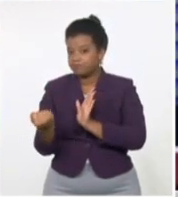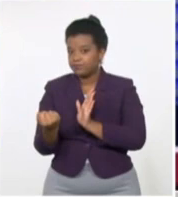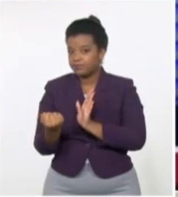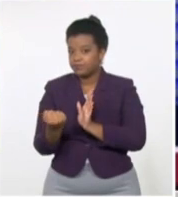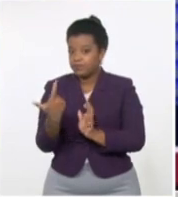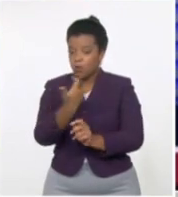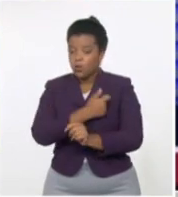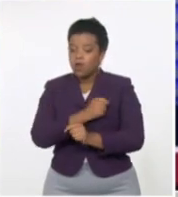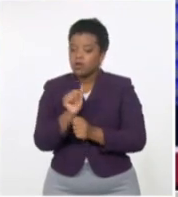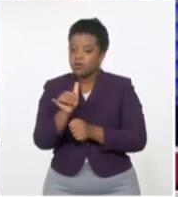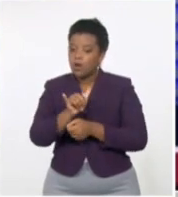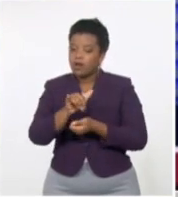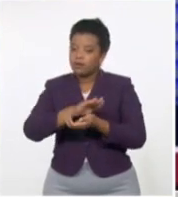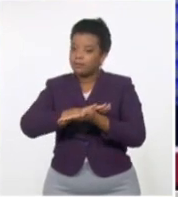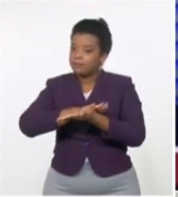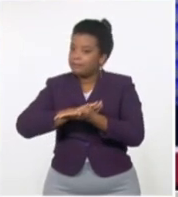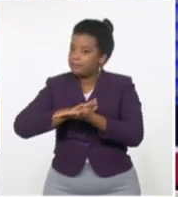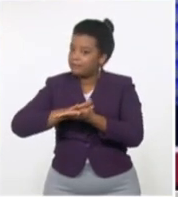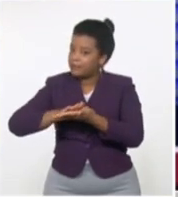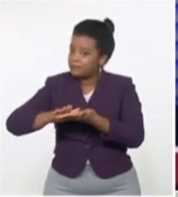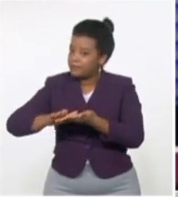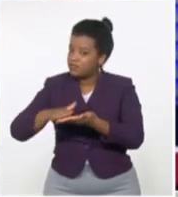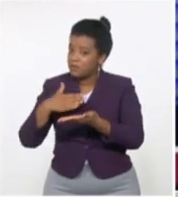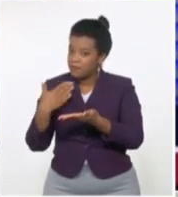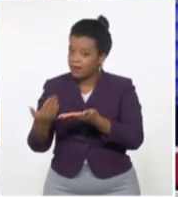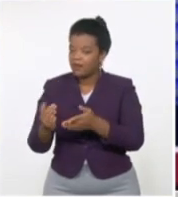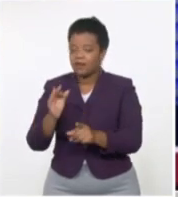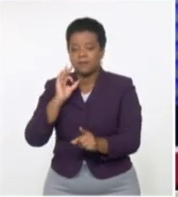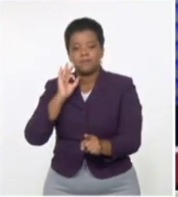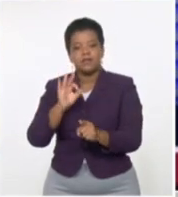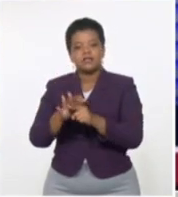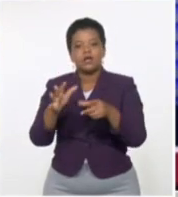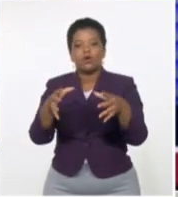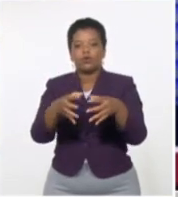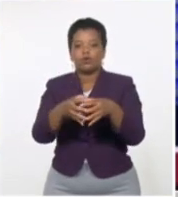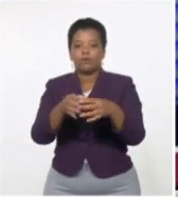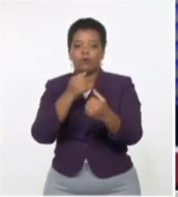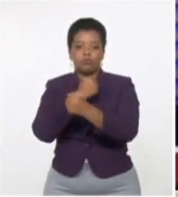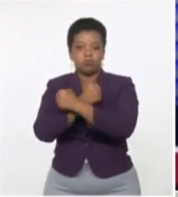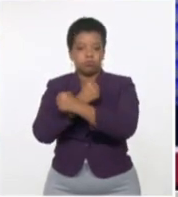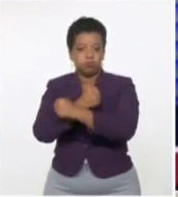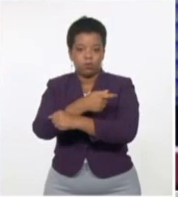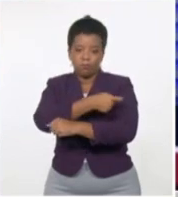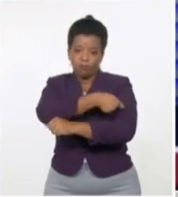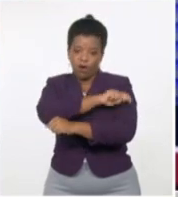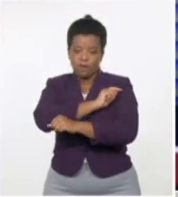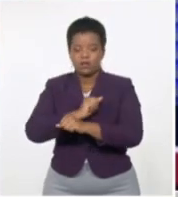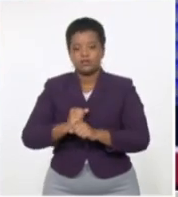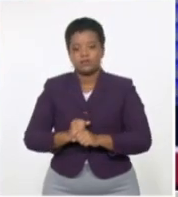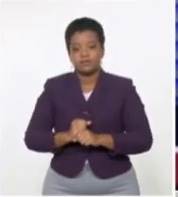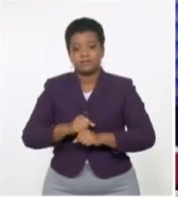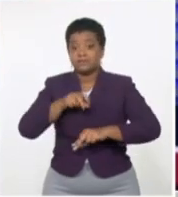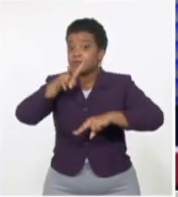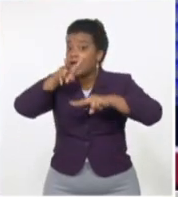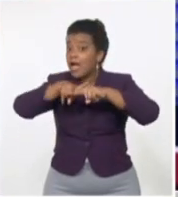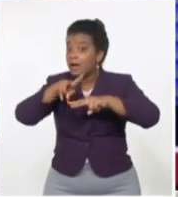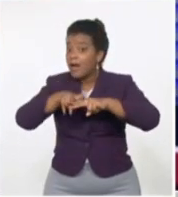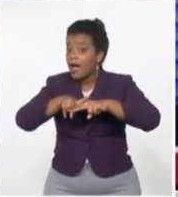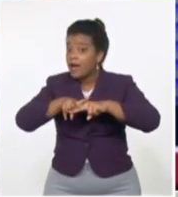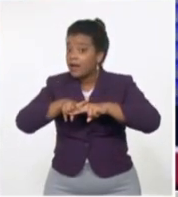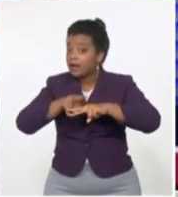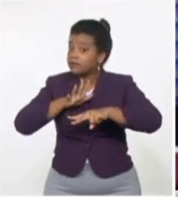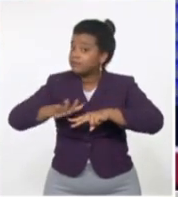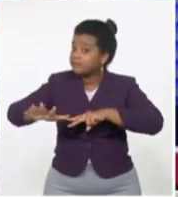una autorización única, para establecer intervenciones en grupos de riesgo poblacionales. La Habana, como todos